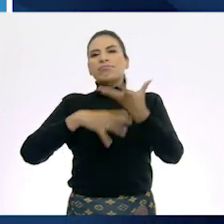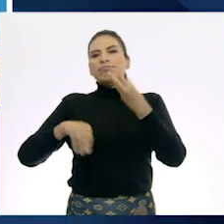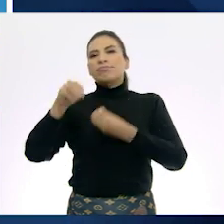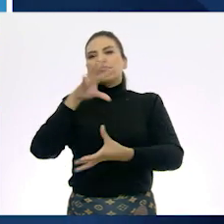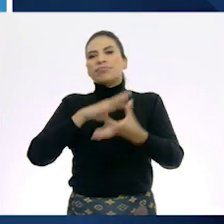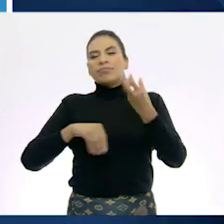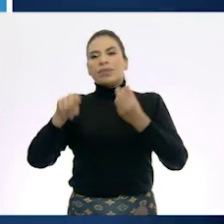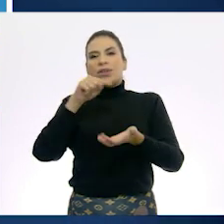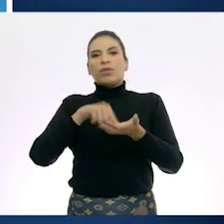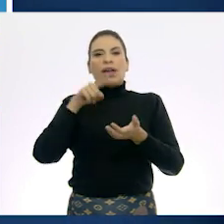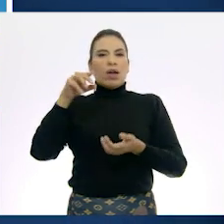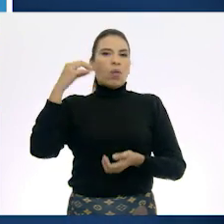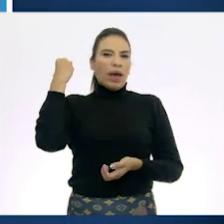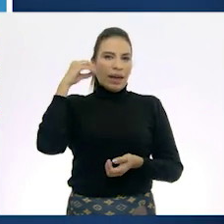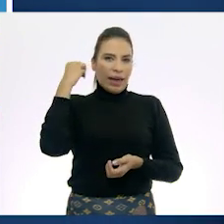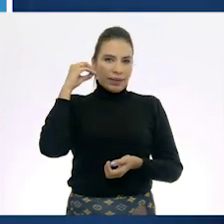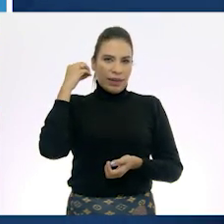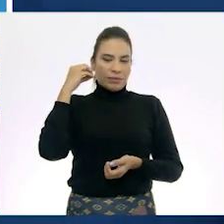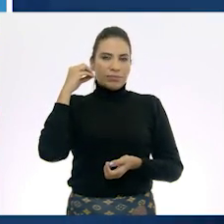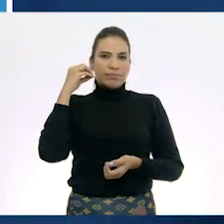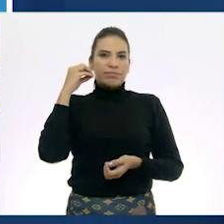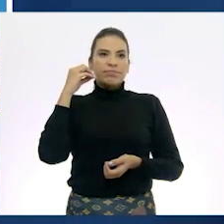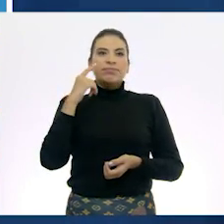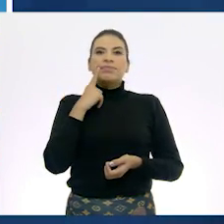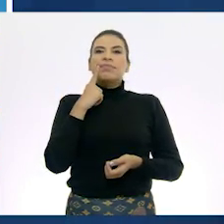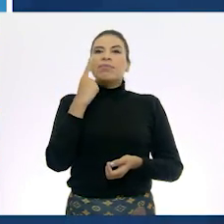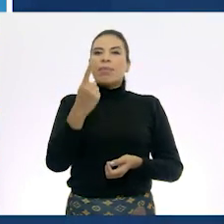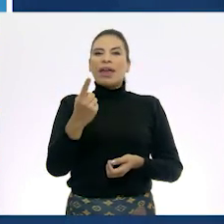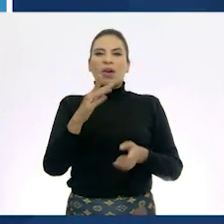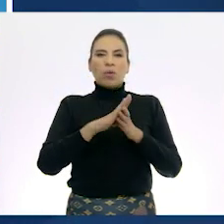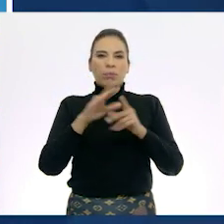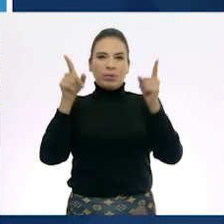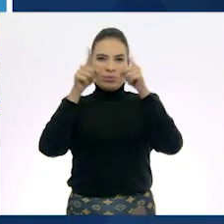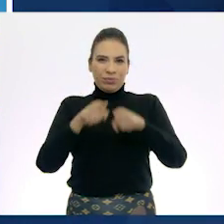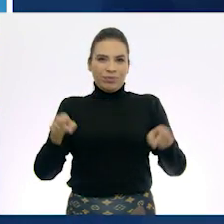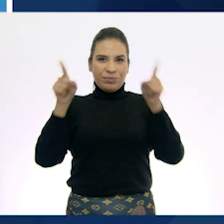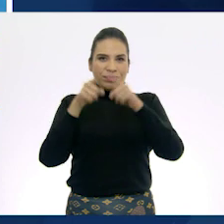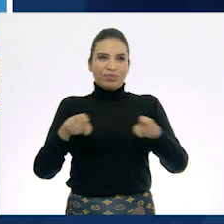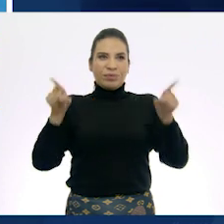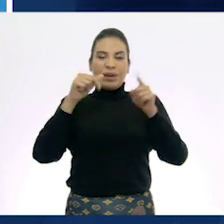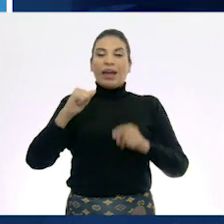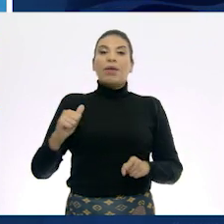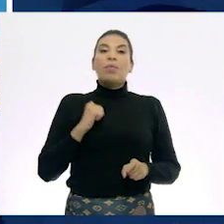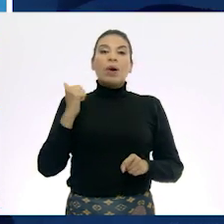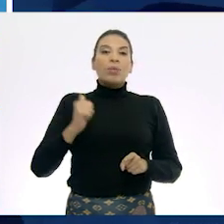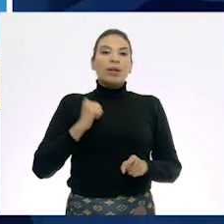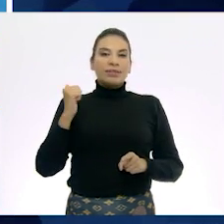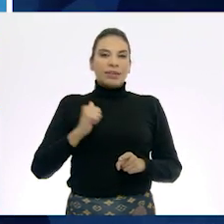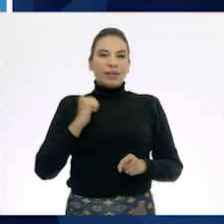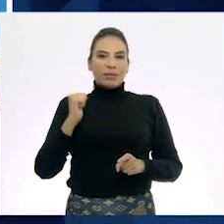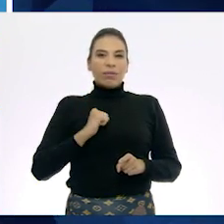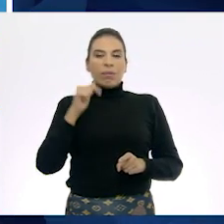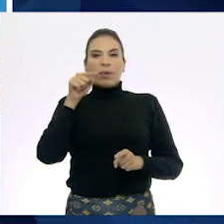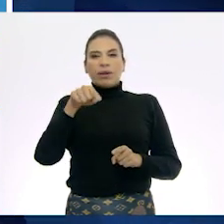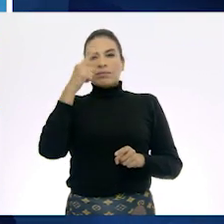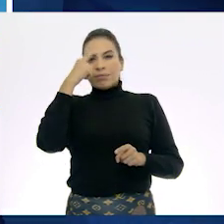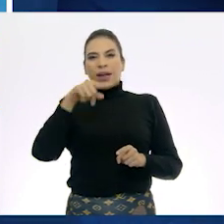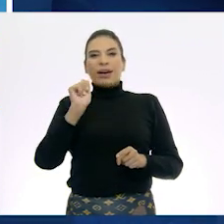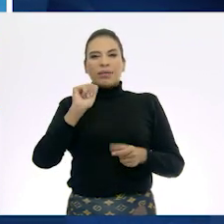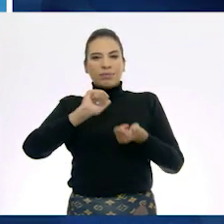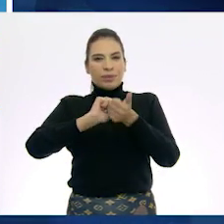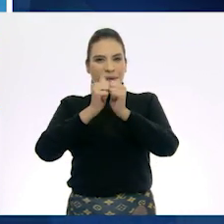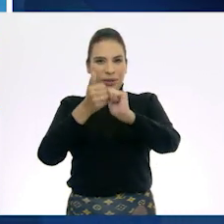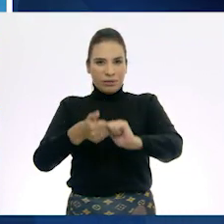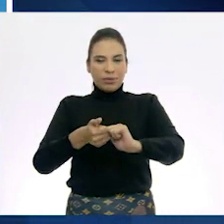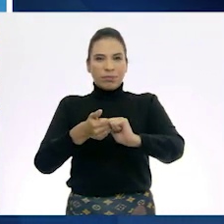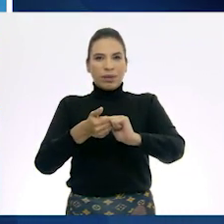en esta zona de Oaxaca. Y ahí vemos cómo están estas turbinas aprovechando esta energía eólica para